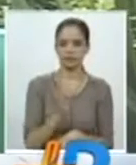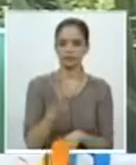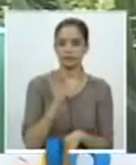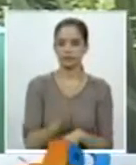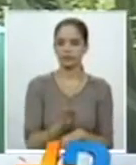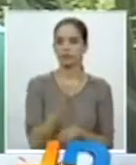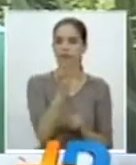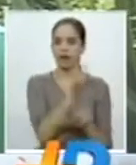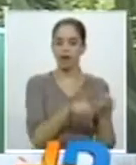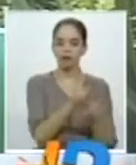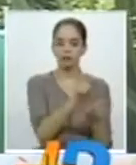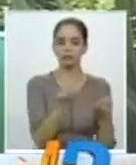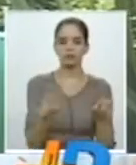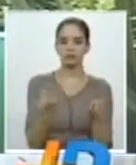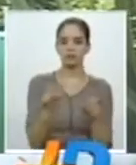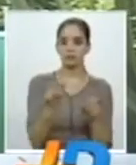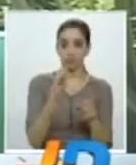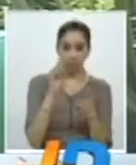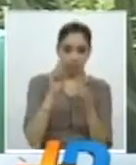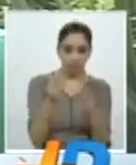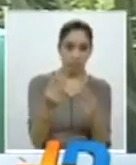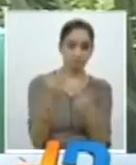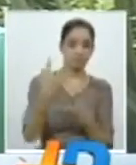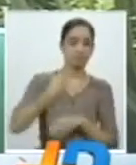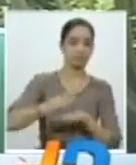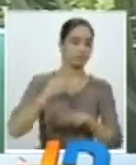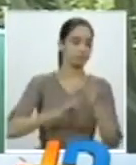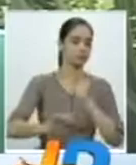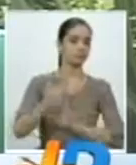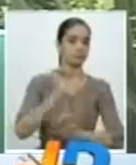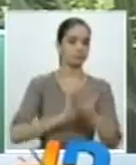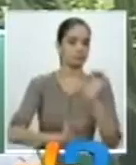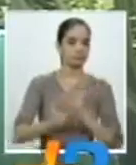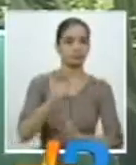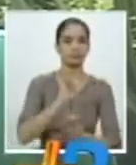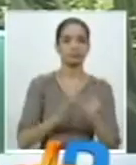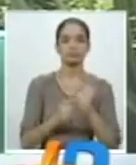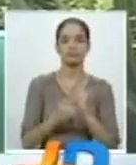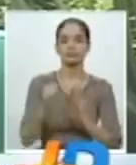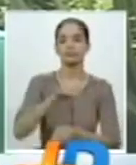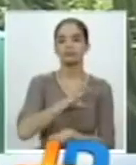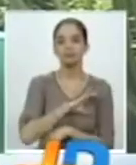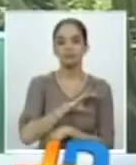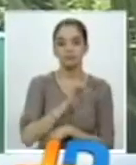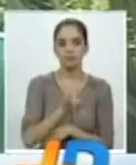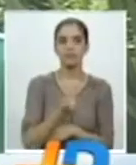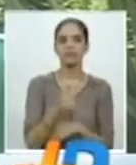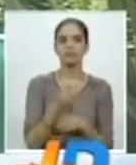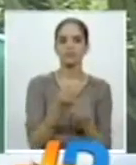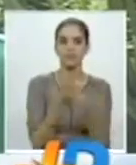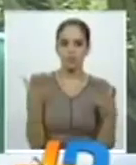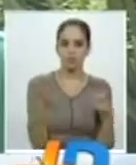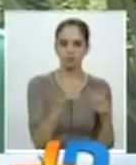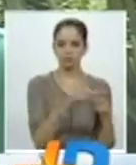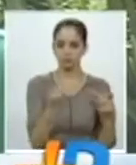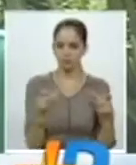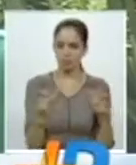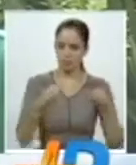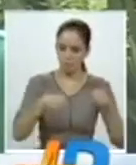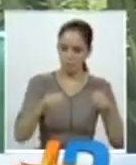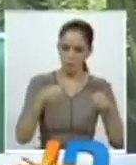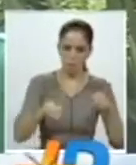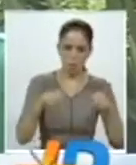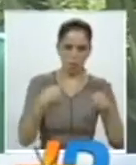busque evadir la medida, pero les ha ido mal. En el caso de Cali, más de 150 motos inmovilizadas, en el área